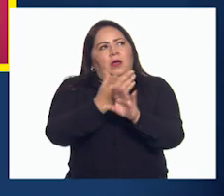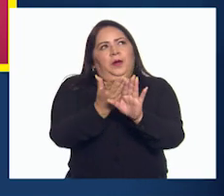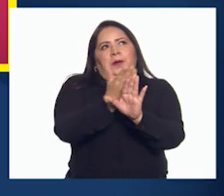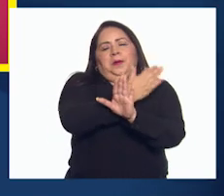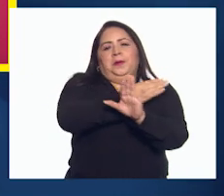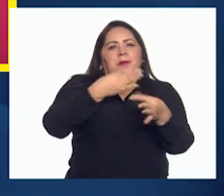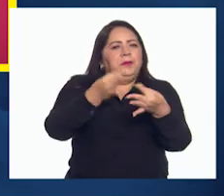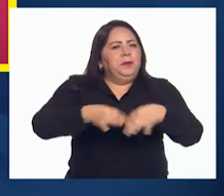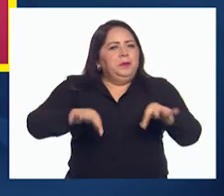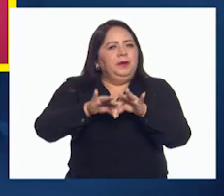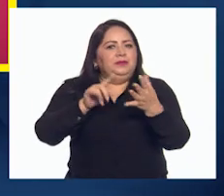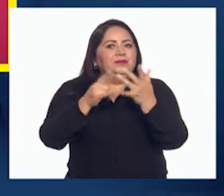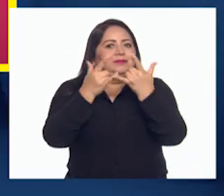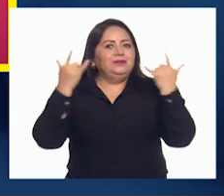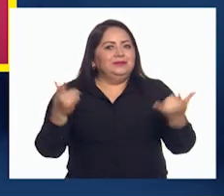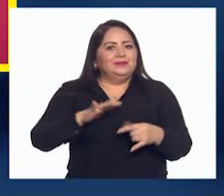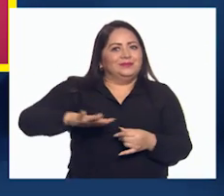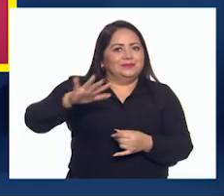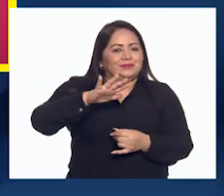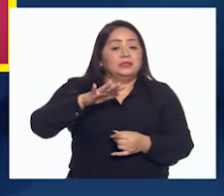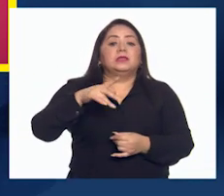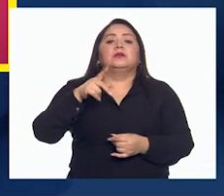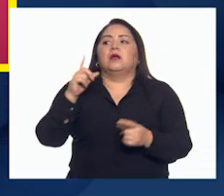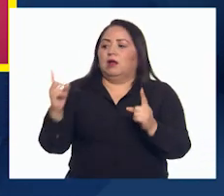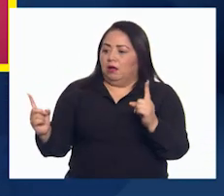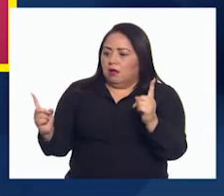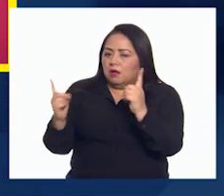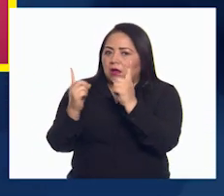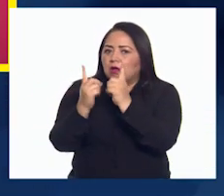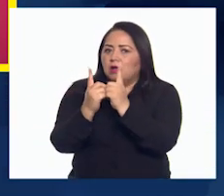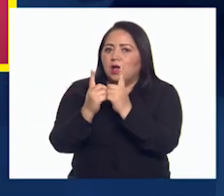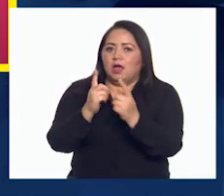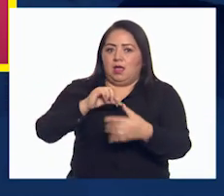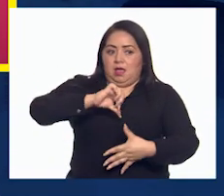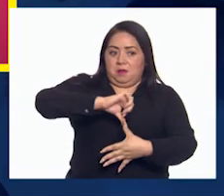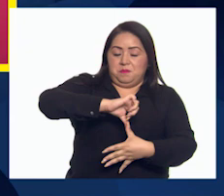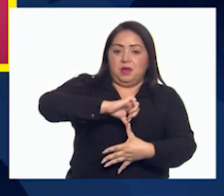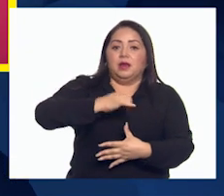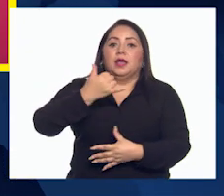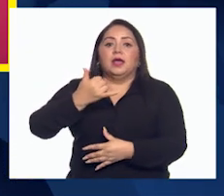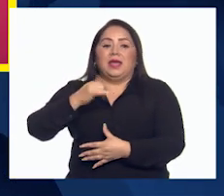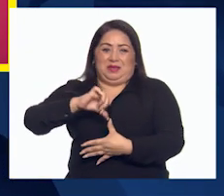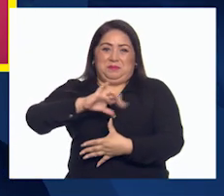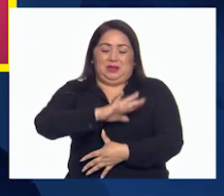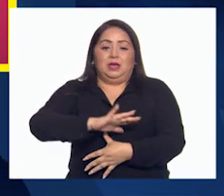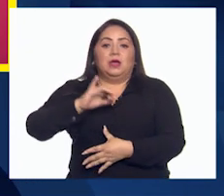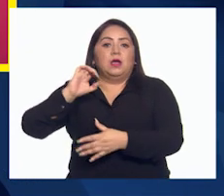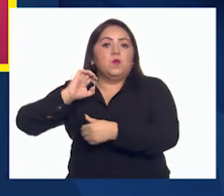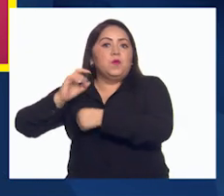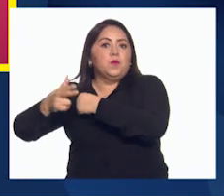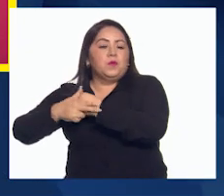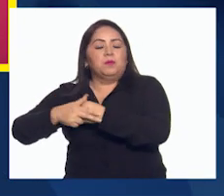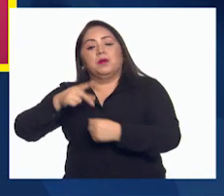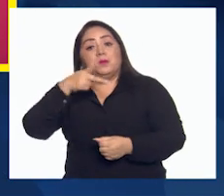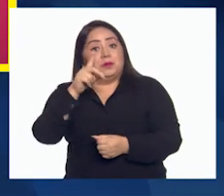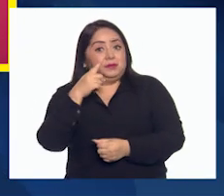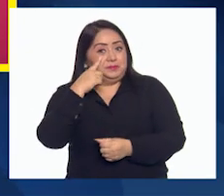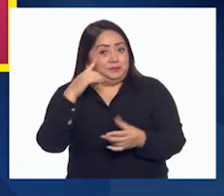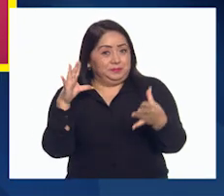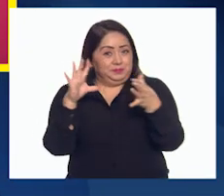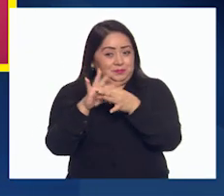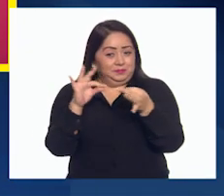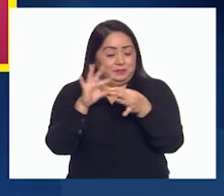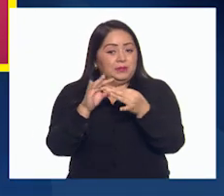más importantes en la historia de la humanidad, el encuentro entre América y Europa. Lo primero que quiero contarte es